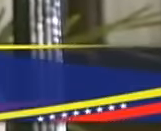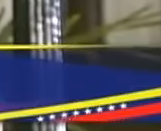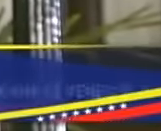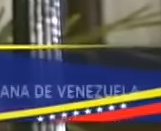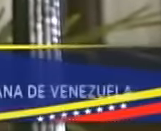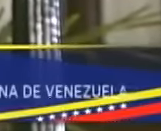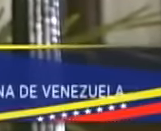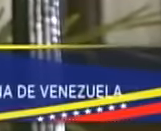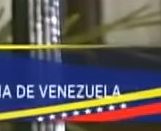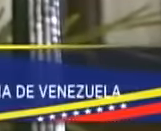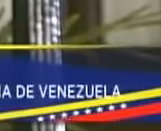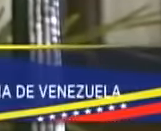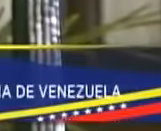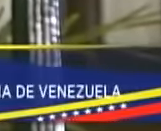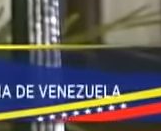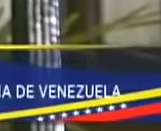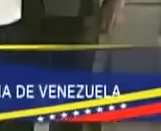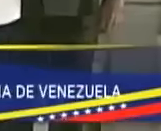teléfonos,